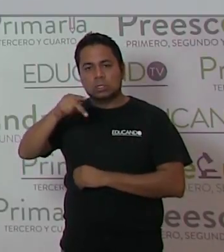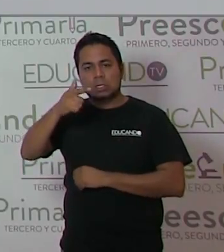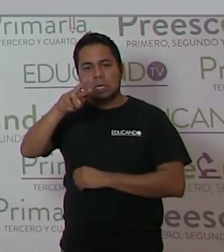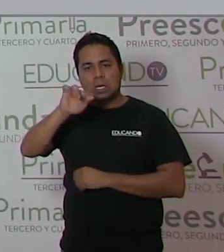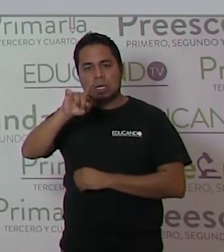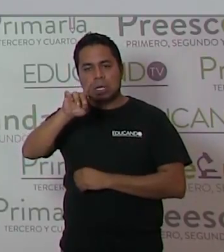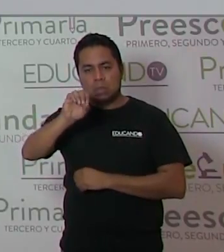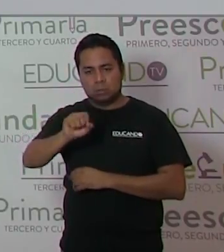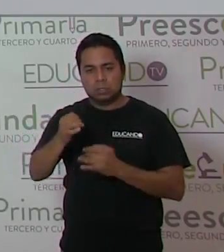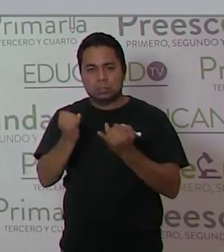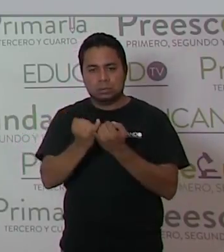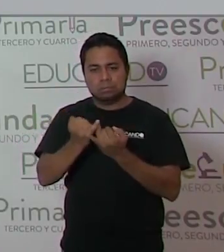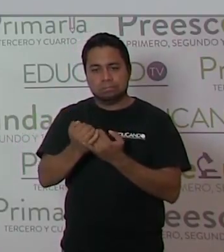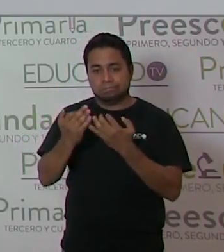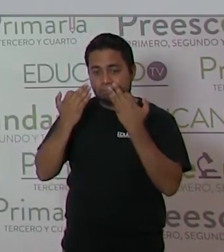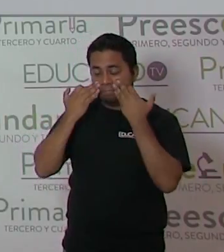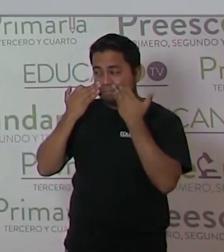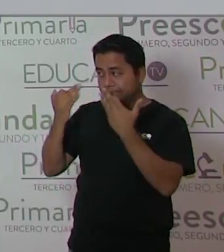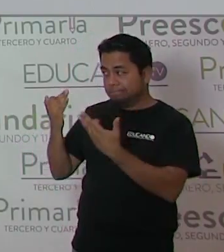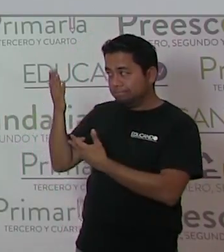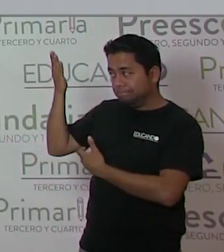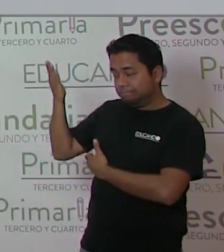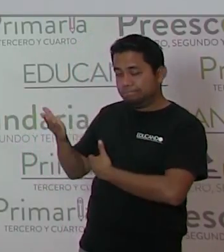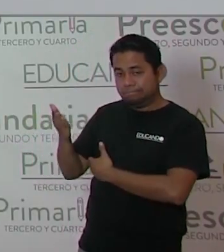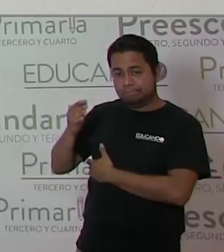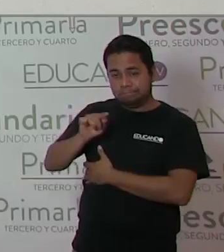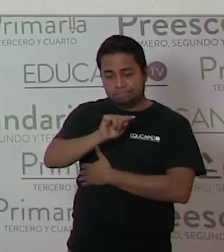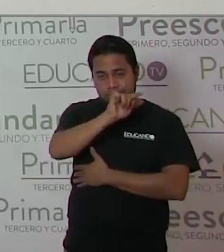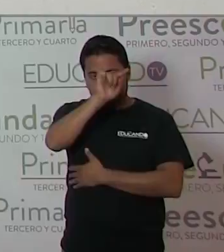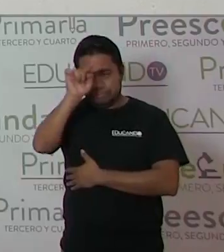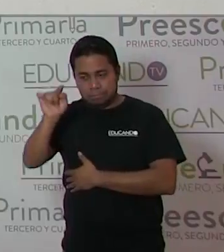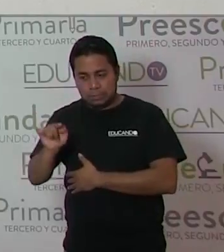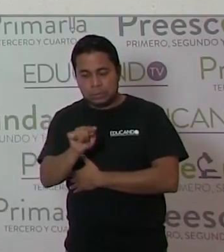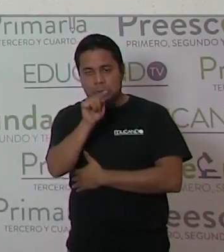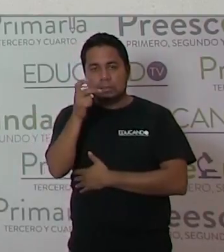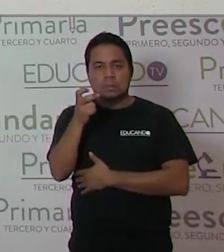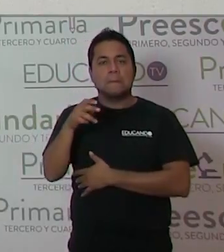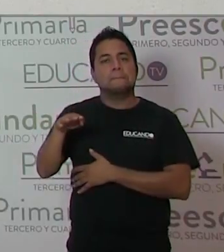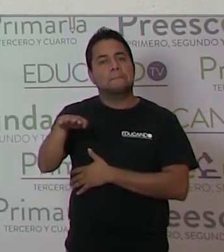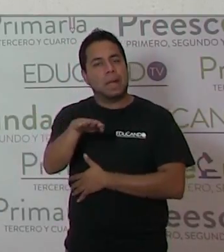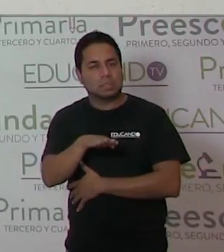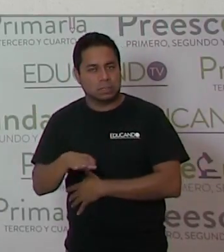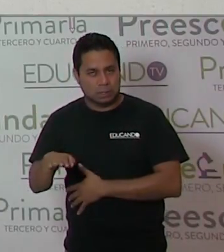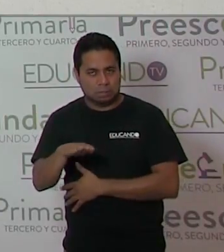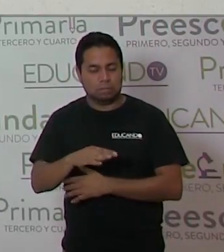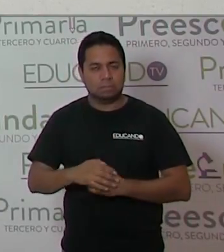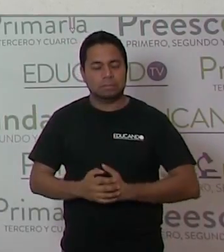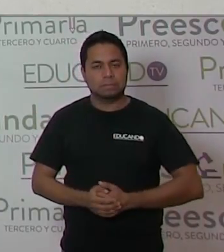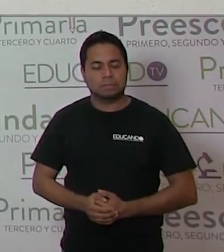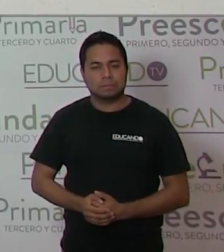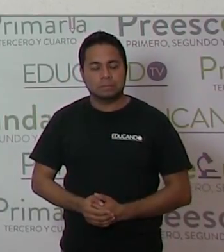180. Aquí está una de las bases.